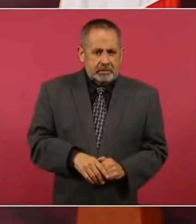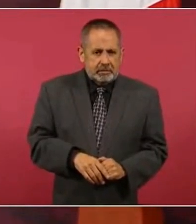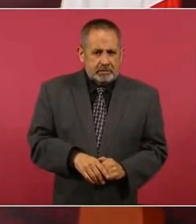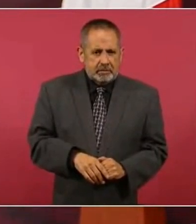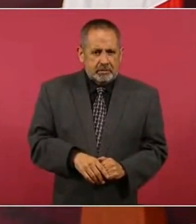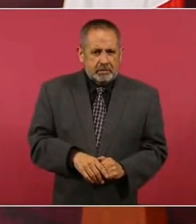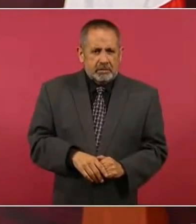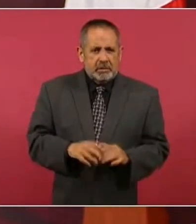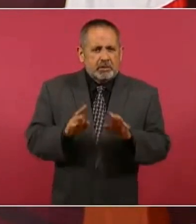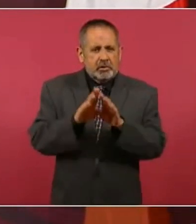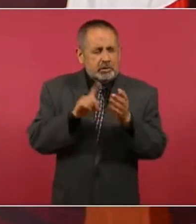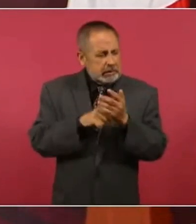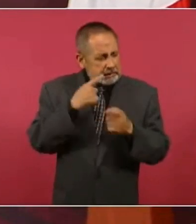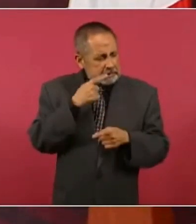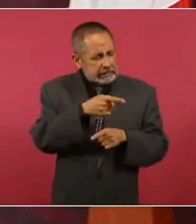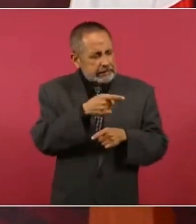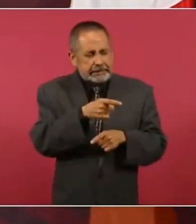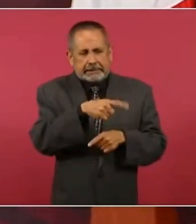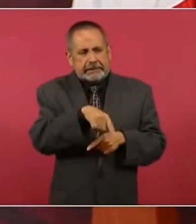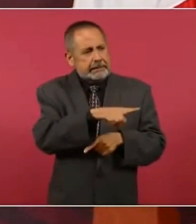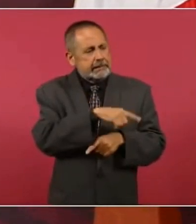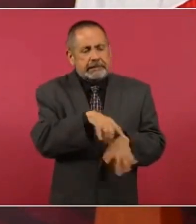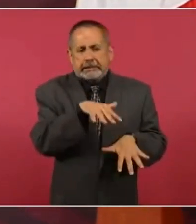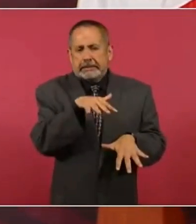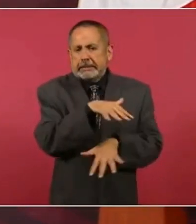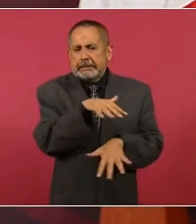¿Cómo enseñan el cobre?